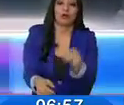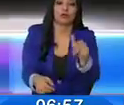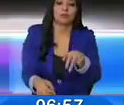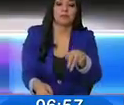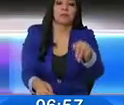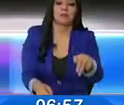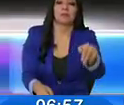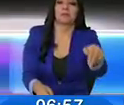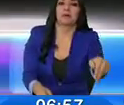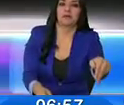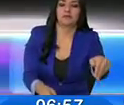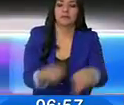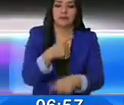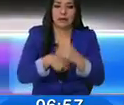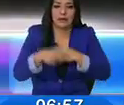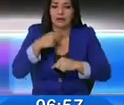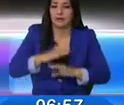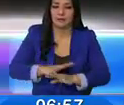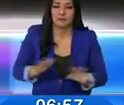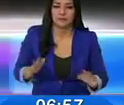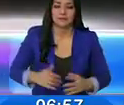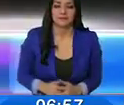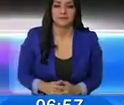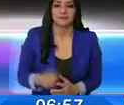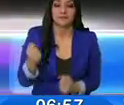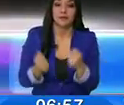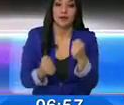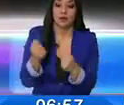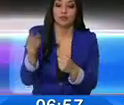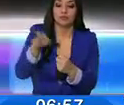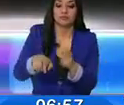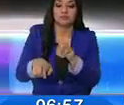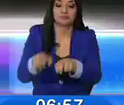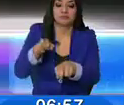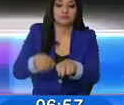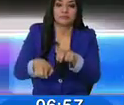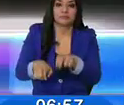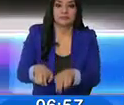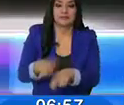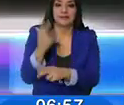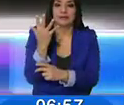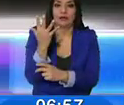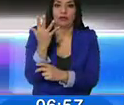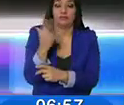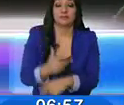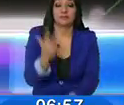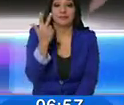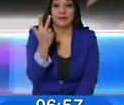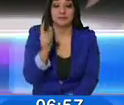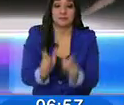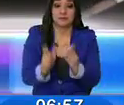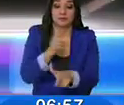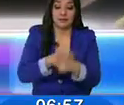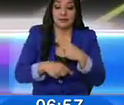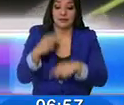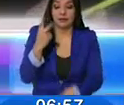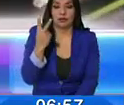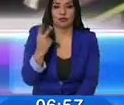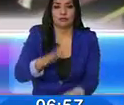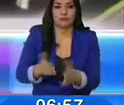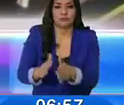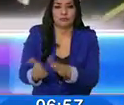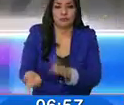¿no? Vehículo liviano, se encontraban cinco ocupantes, de los cuales tres heridos, dos fallecidos, pero hasta el momento